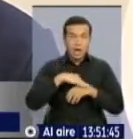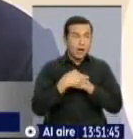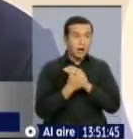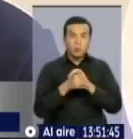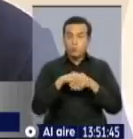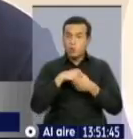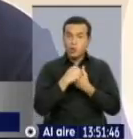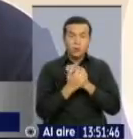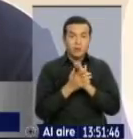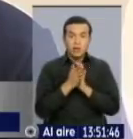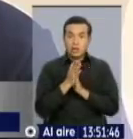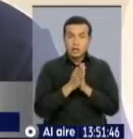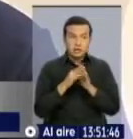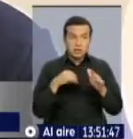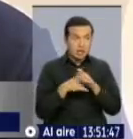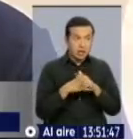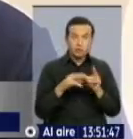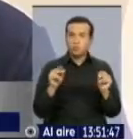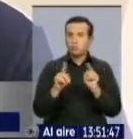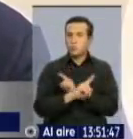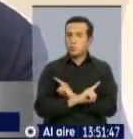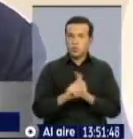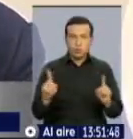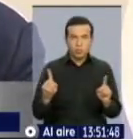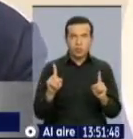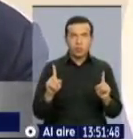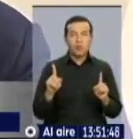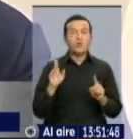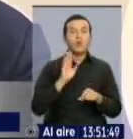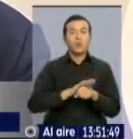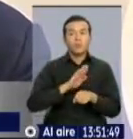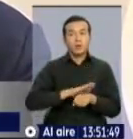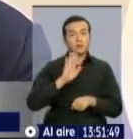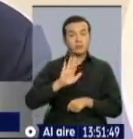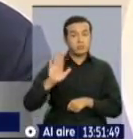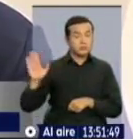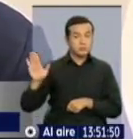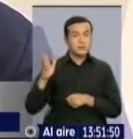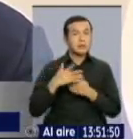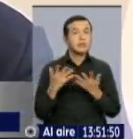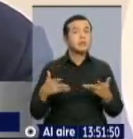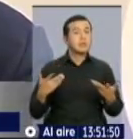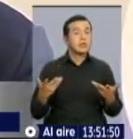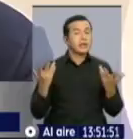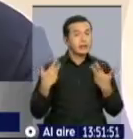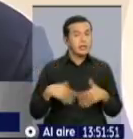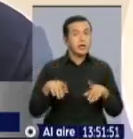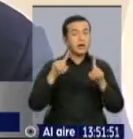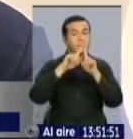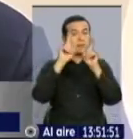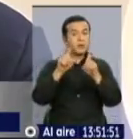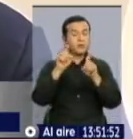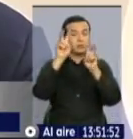de transcurrir el tiempo para librarse de la culpa. Para que eso no ocurra, pues tenemos una pregunta en la